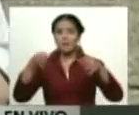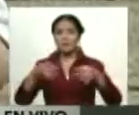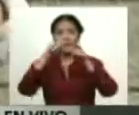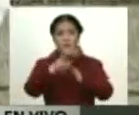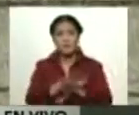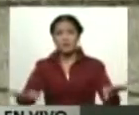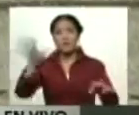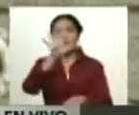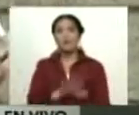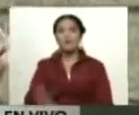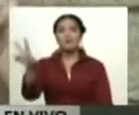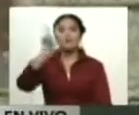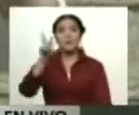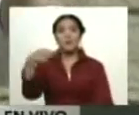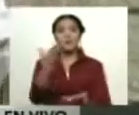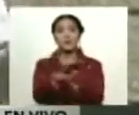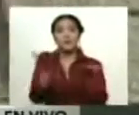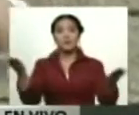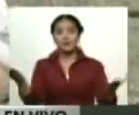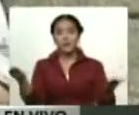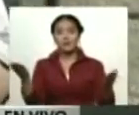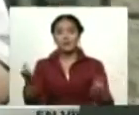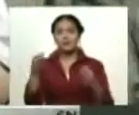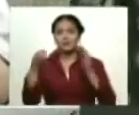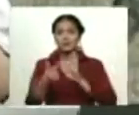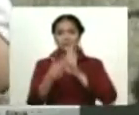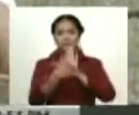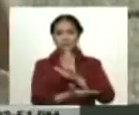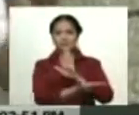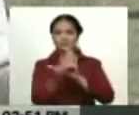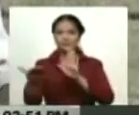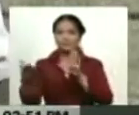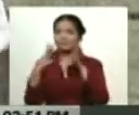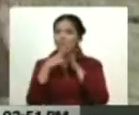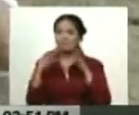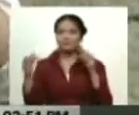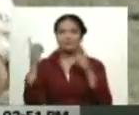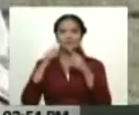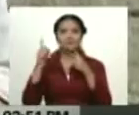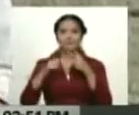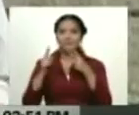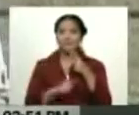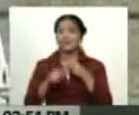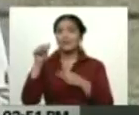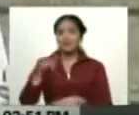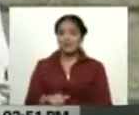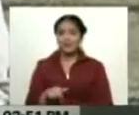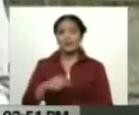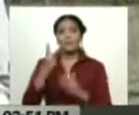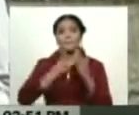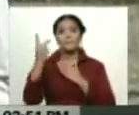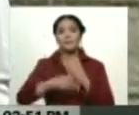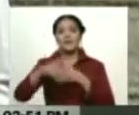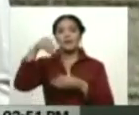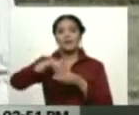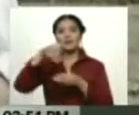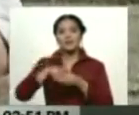rincones del país para llevarles a ustedes minuto a minuto las incidencias de esta histórica jornada de las